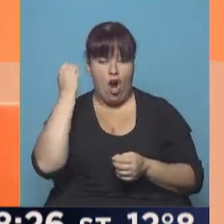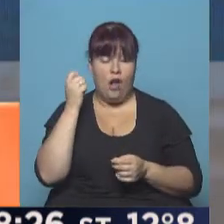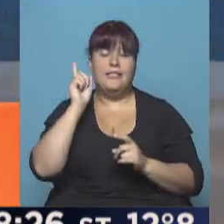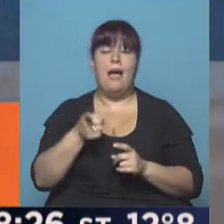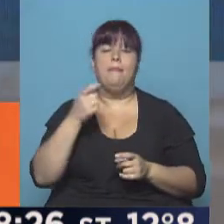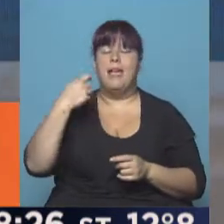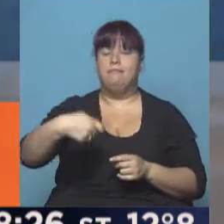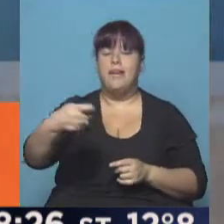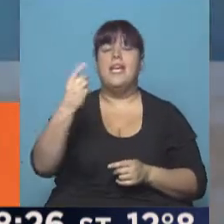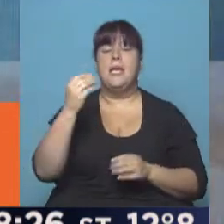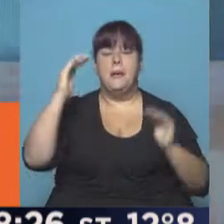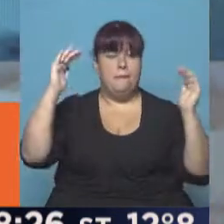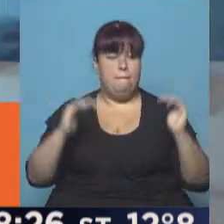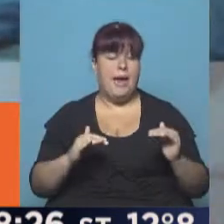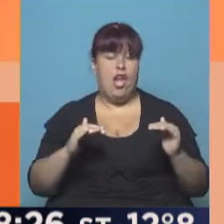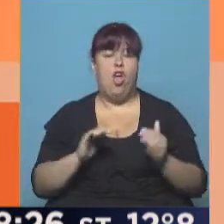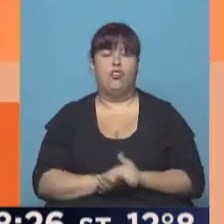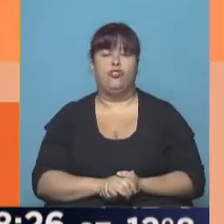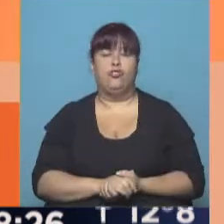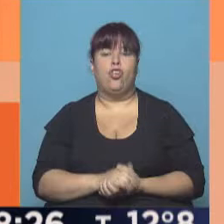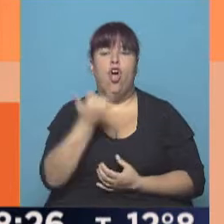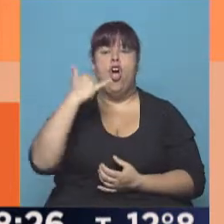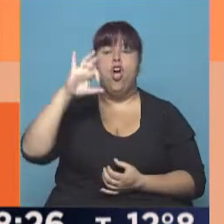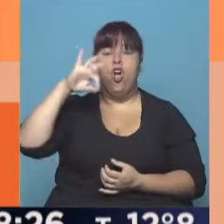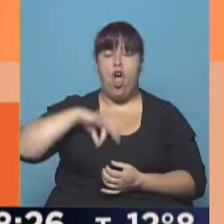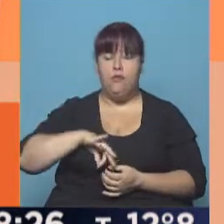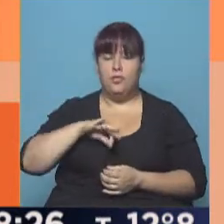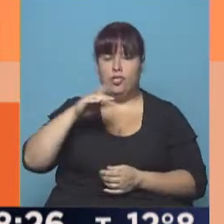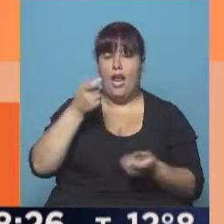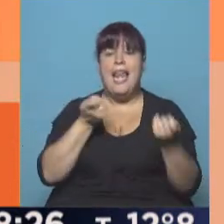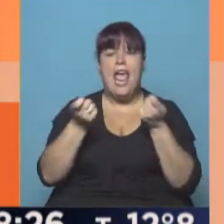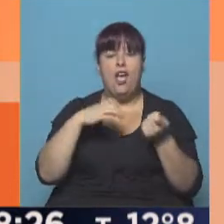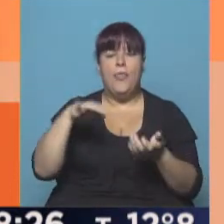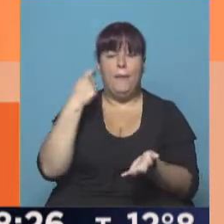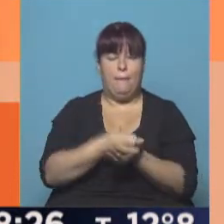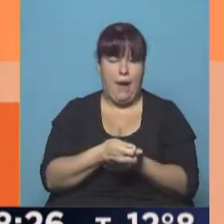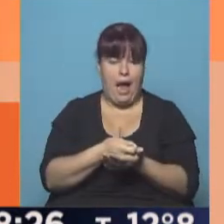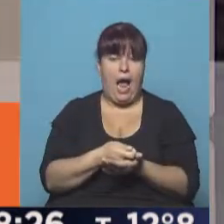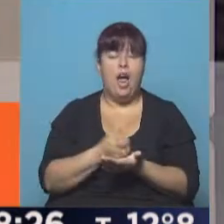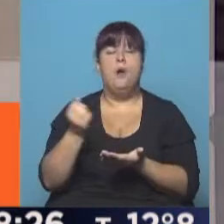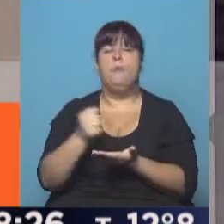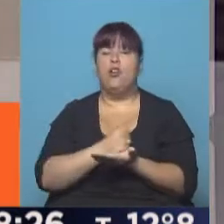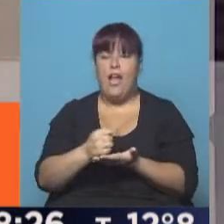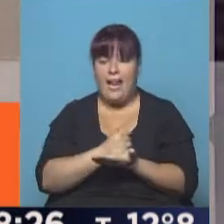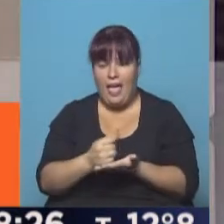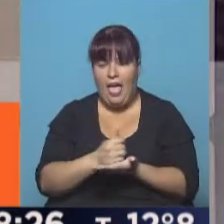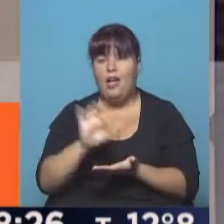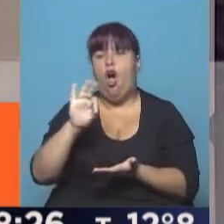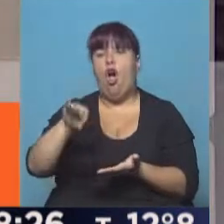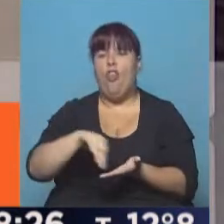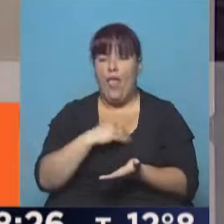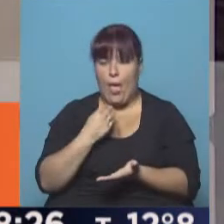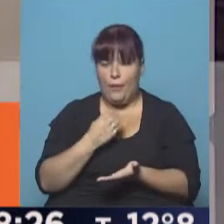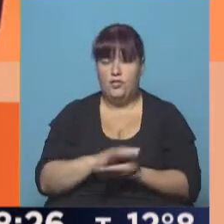y con lo financiero, que es la baja de las comisiones que los comercios tienen que pagar por la utilización de tarjetas de crédito o tarjetas